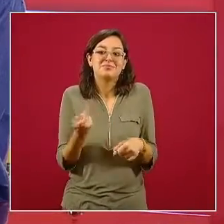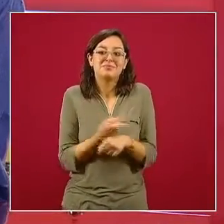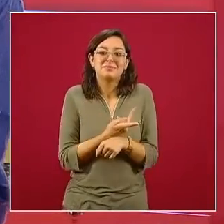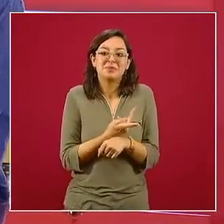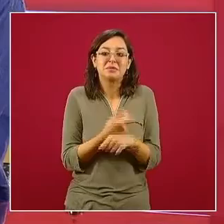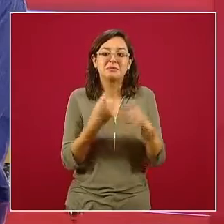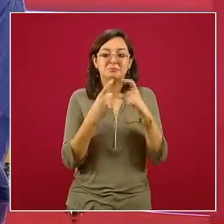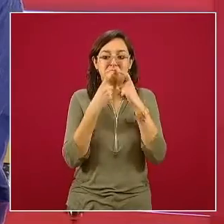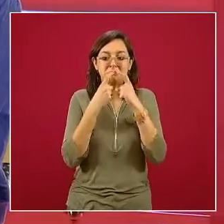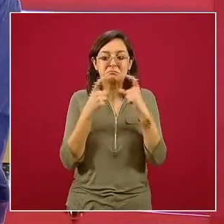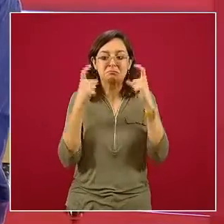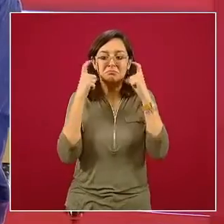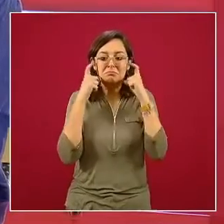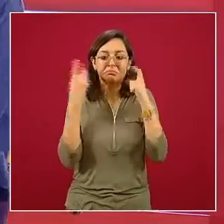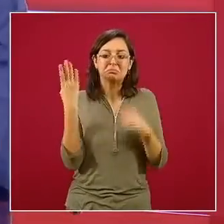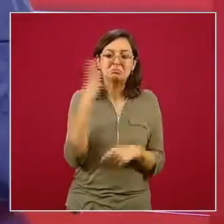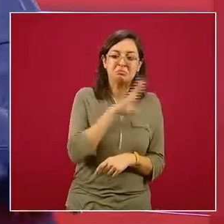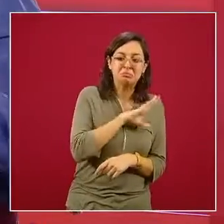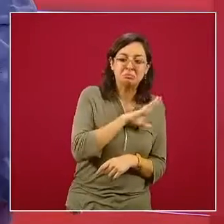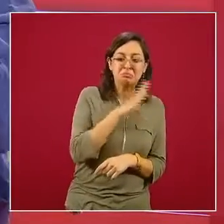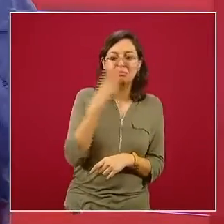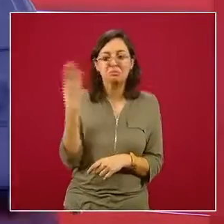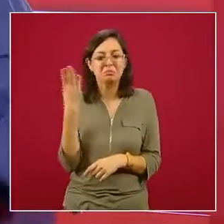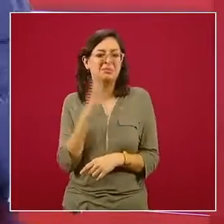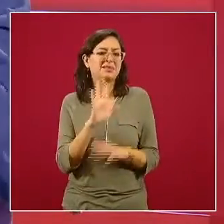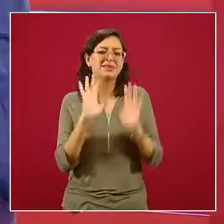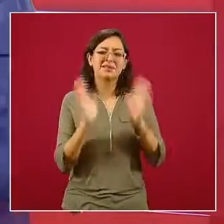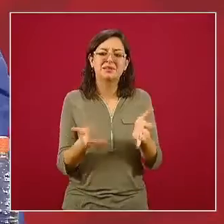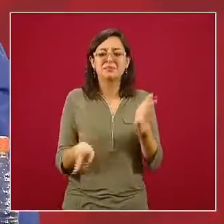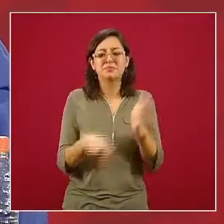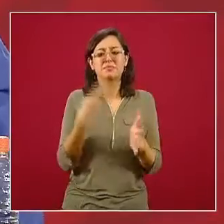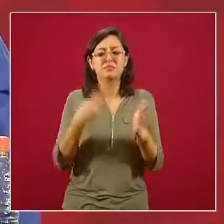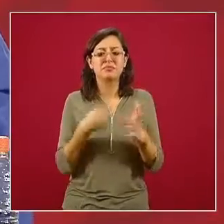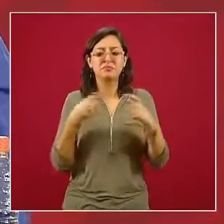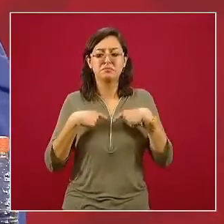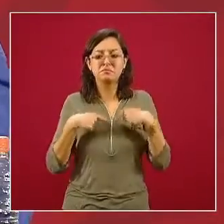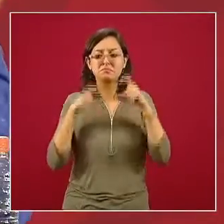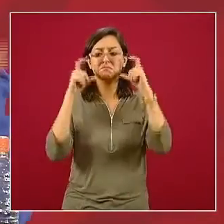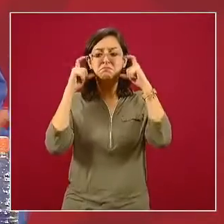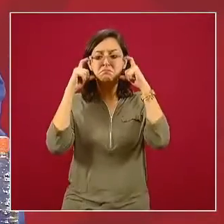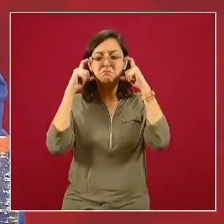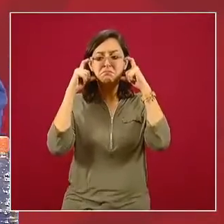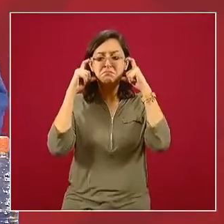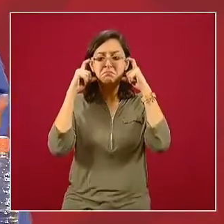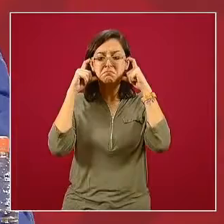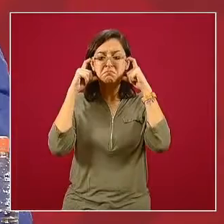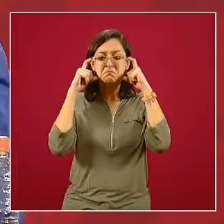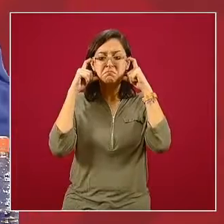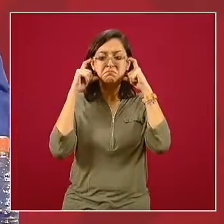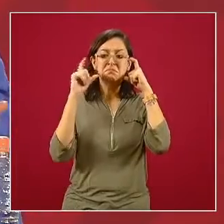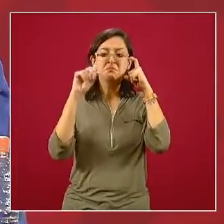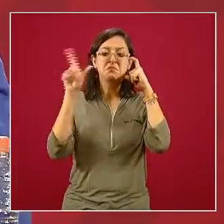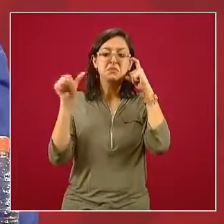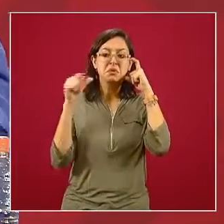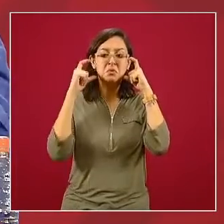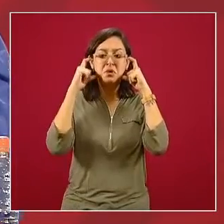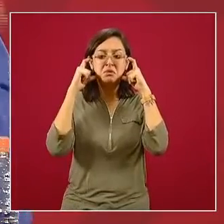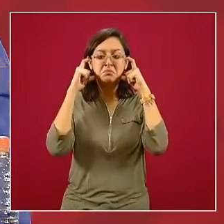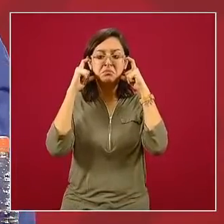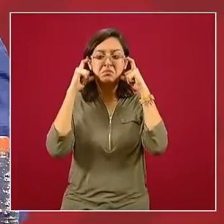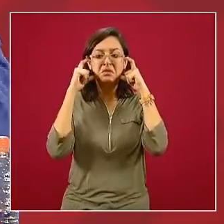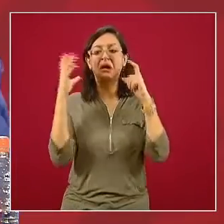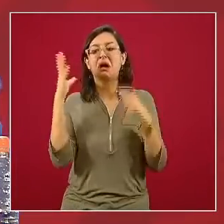uso inconsistente. El que ya lo he dicho muchas veces, el que se lo pone, pero a los 20 minutos se cansa,